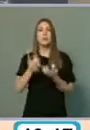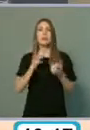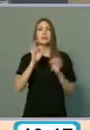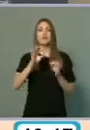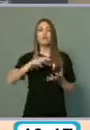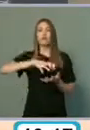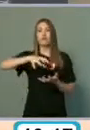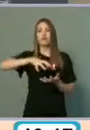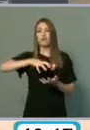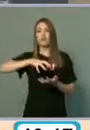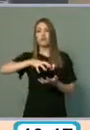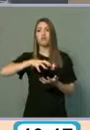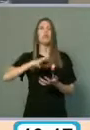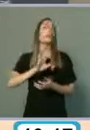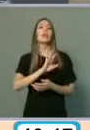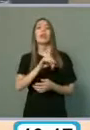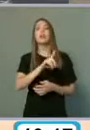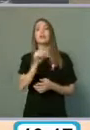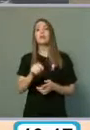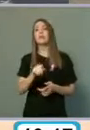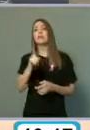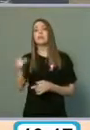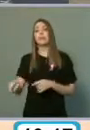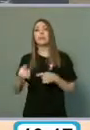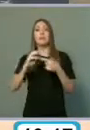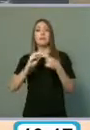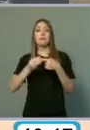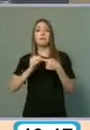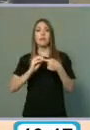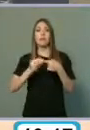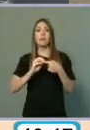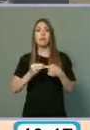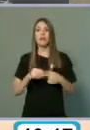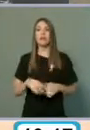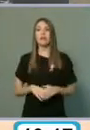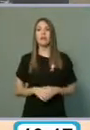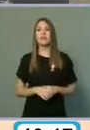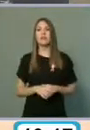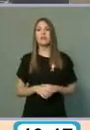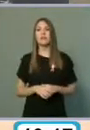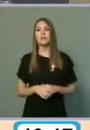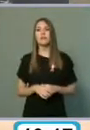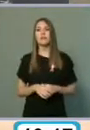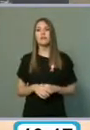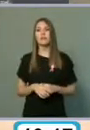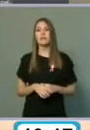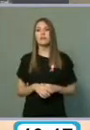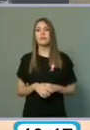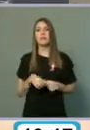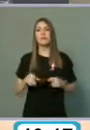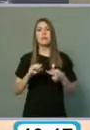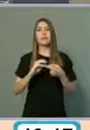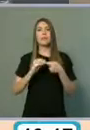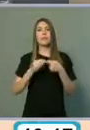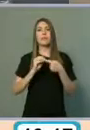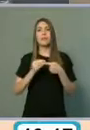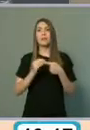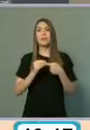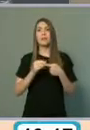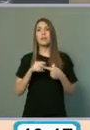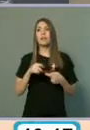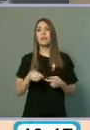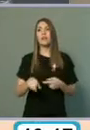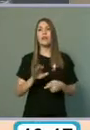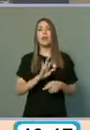tengo nuestros frijoles. Aquí Gracias. te lo paso. Sí, compañera, no te preocupes, para eso estoy yo. Tenemos Gracias, los frijoles. chef. Que ya tenemos,